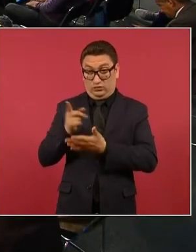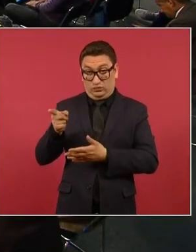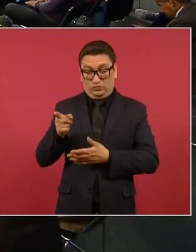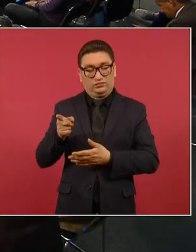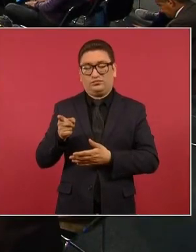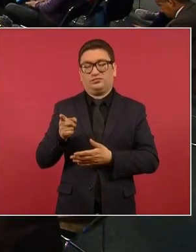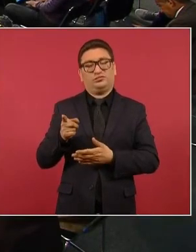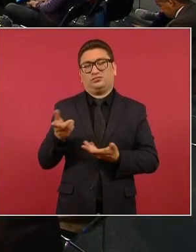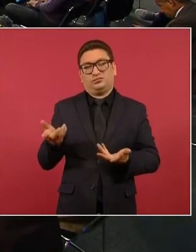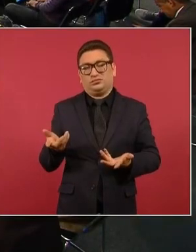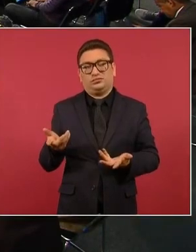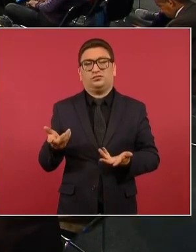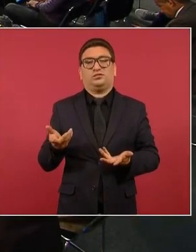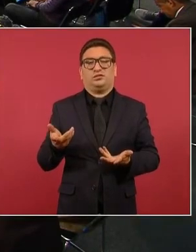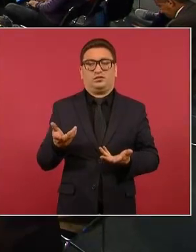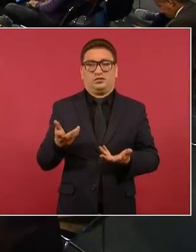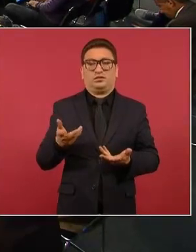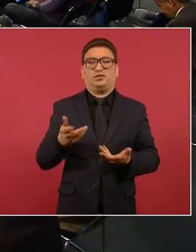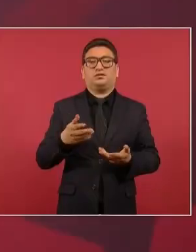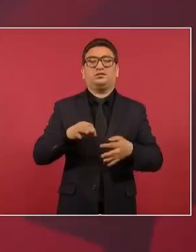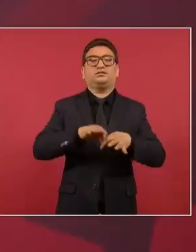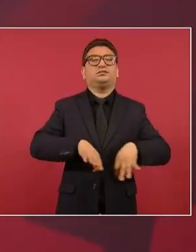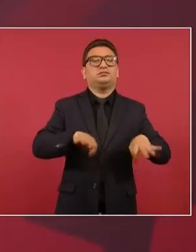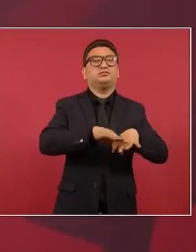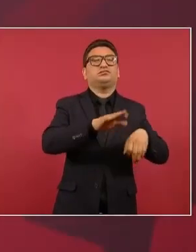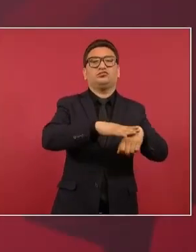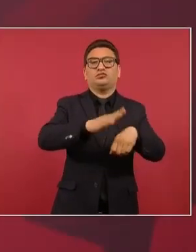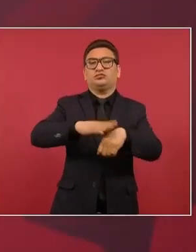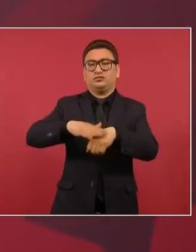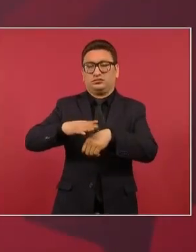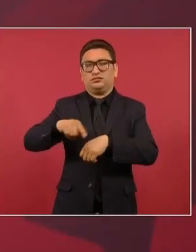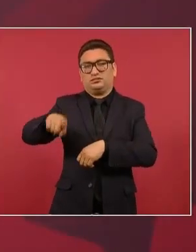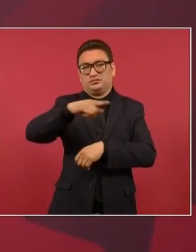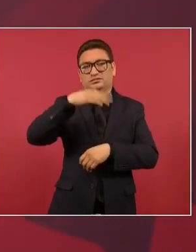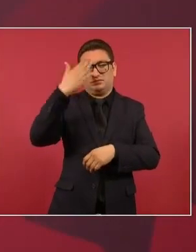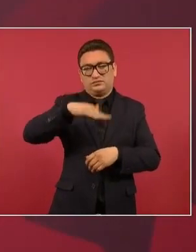también es importante que se conozca, ¿no?